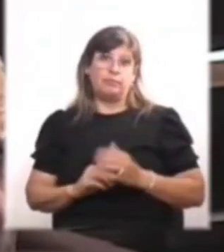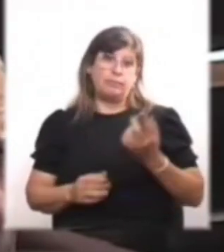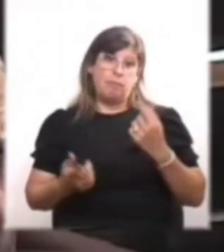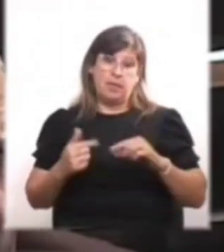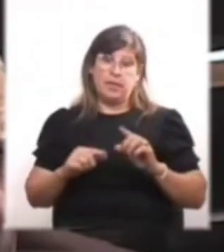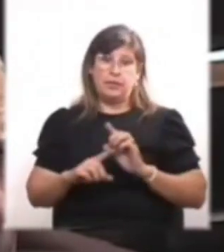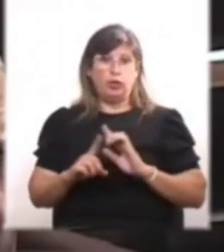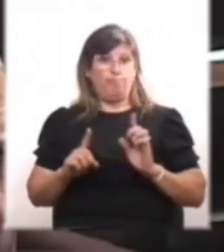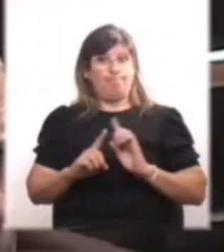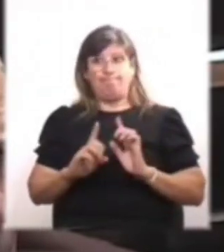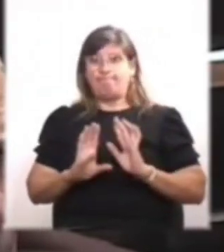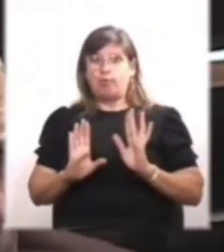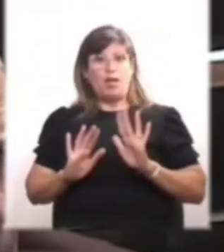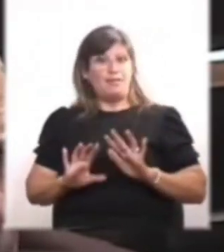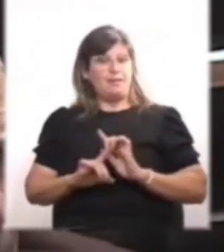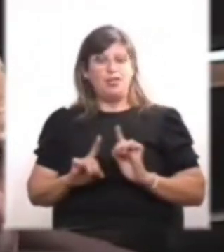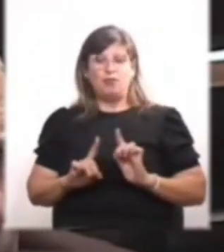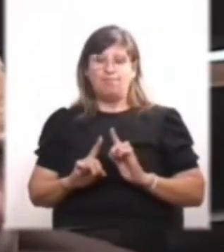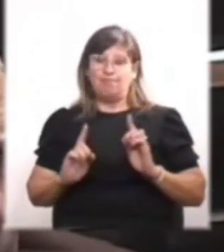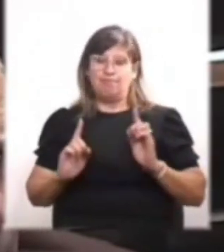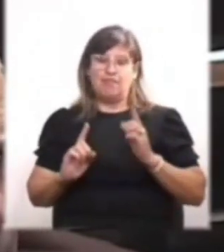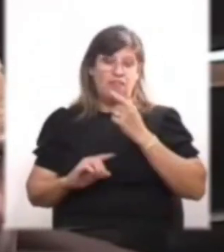resultó que no fue así.